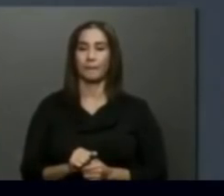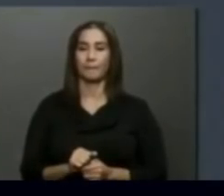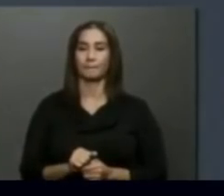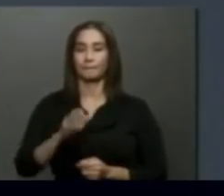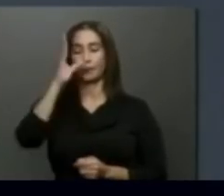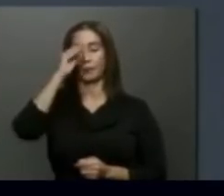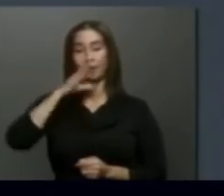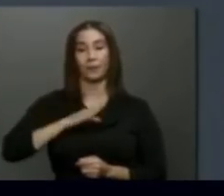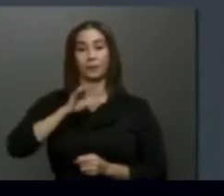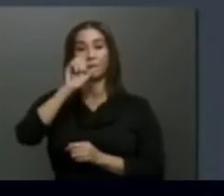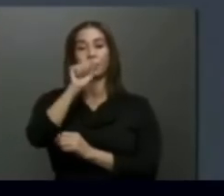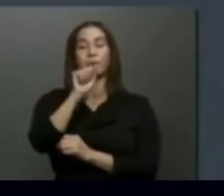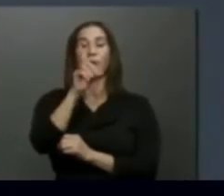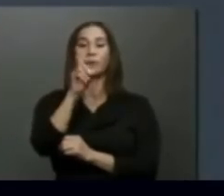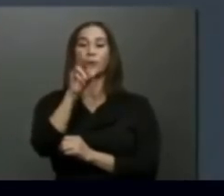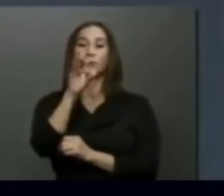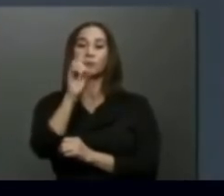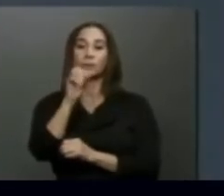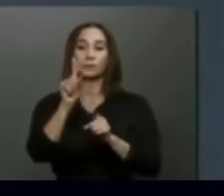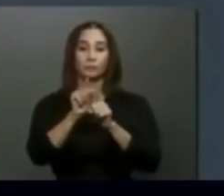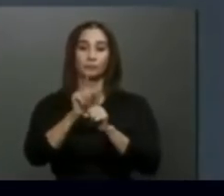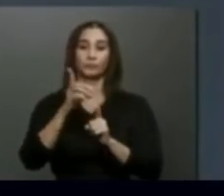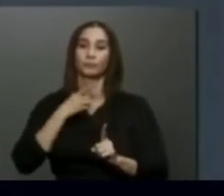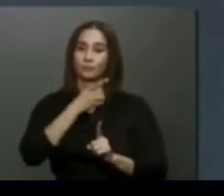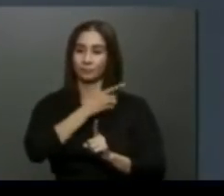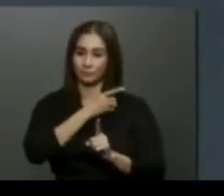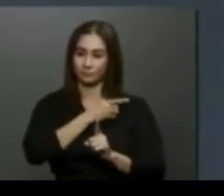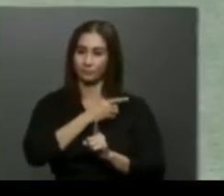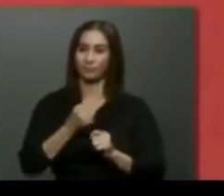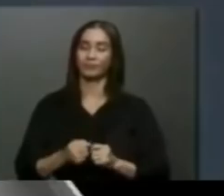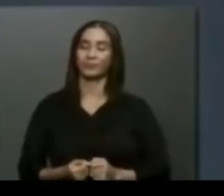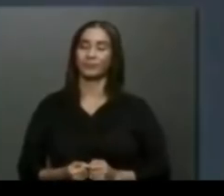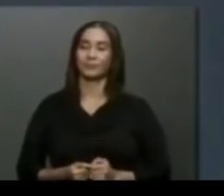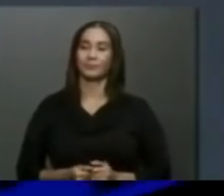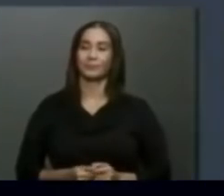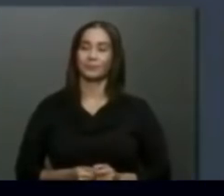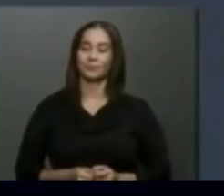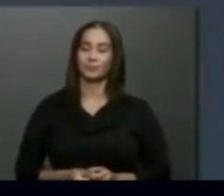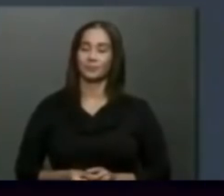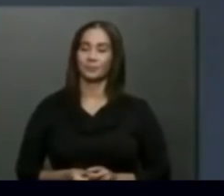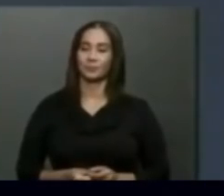Señor Sandro Sánchez, diputado, a quien también ofrecemos este cálido aplauso.